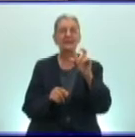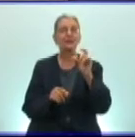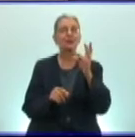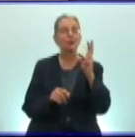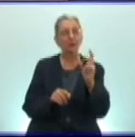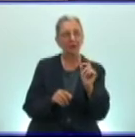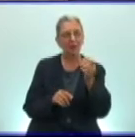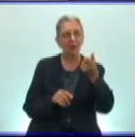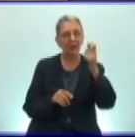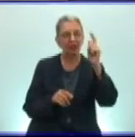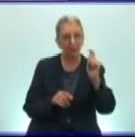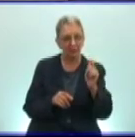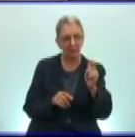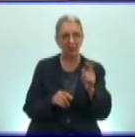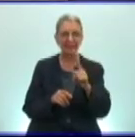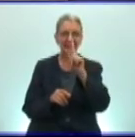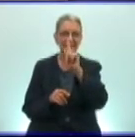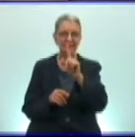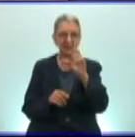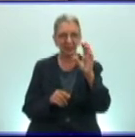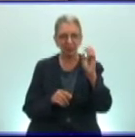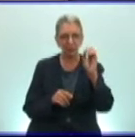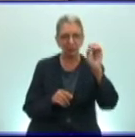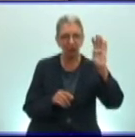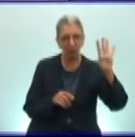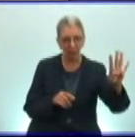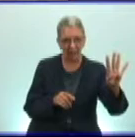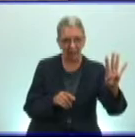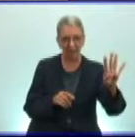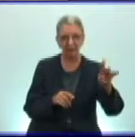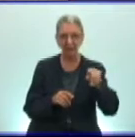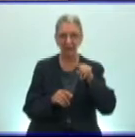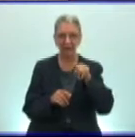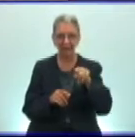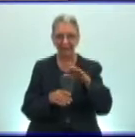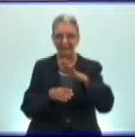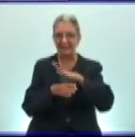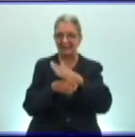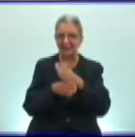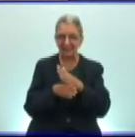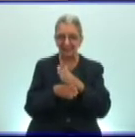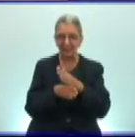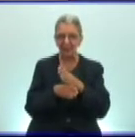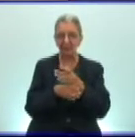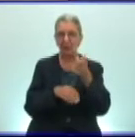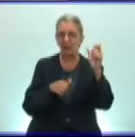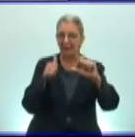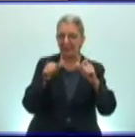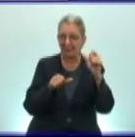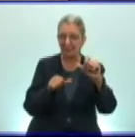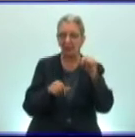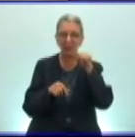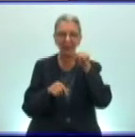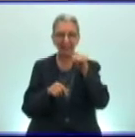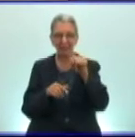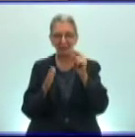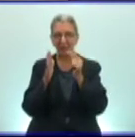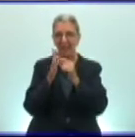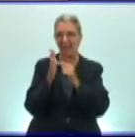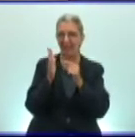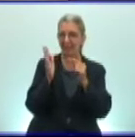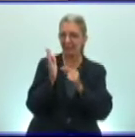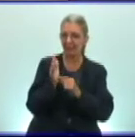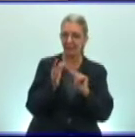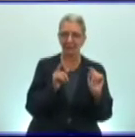utilicen tres letras para representar los símbolos químicos de esos elementos. Claro, la primera